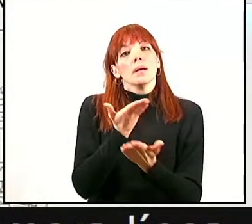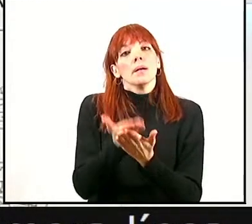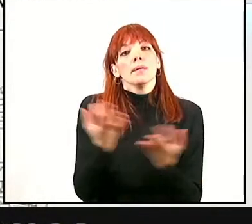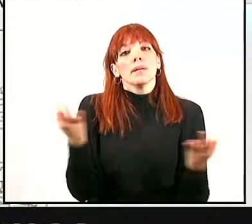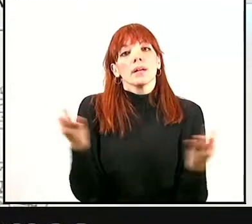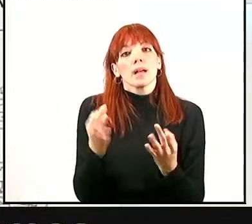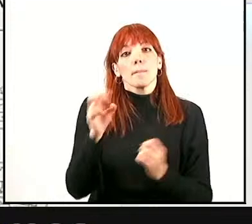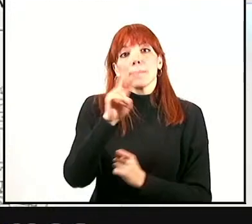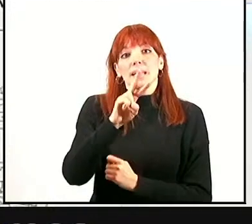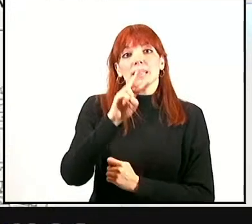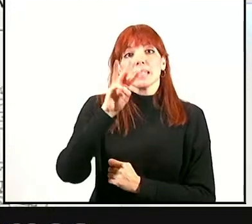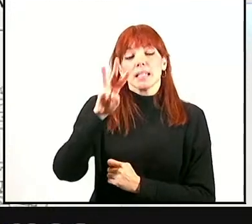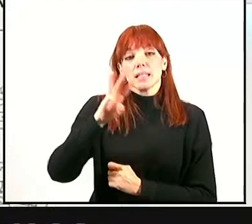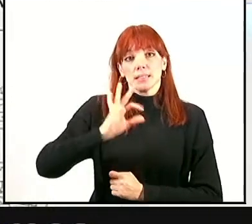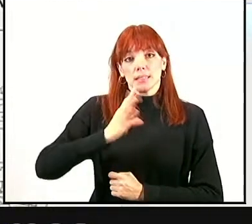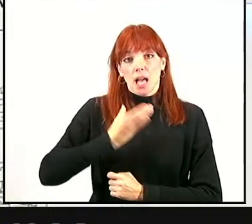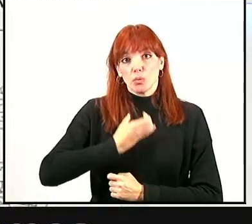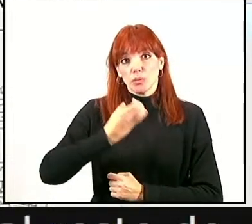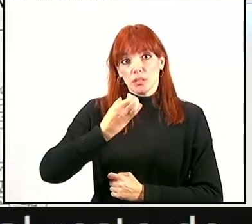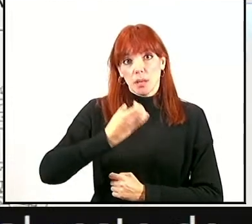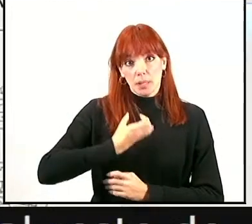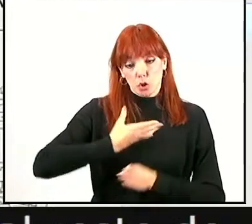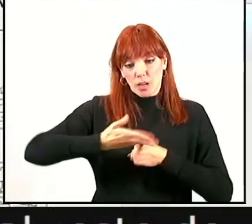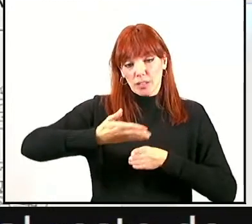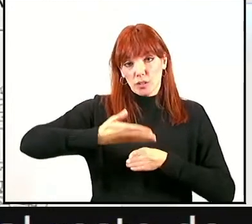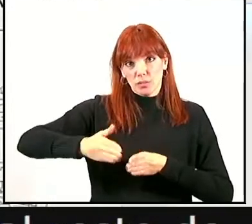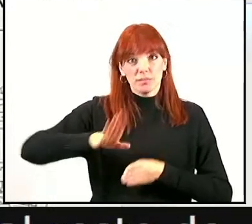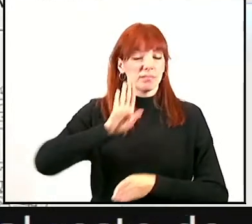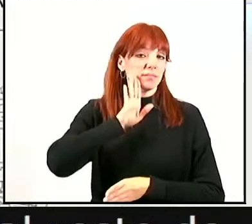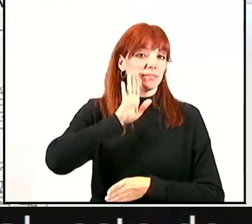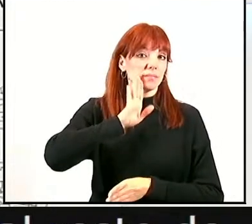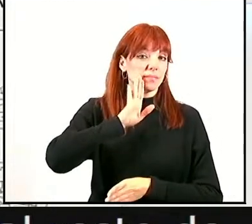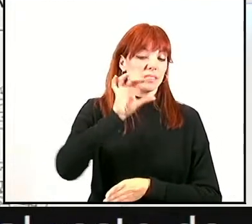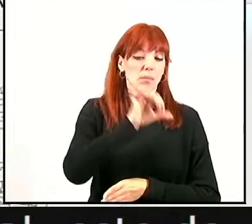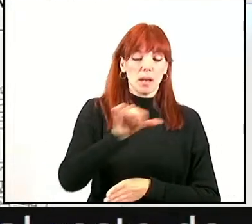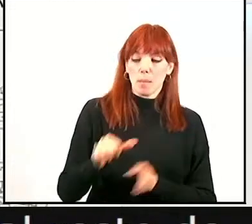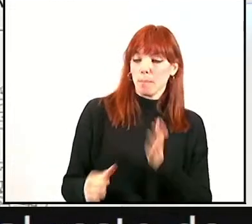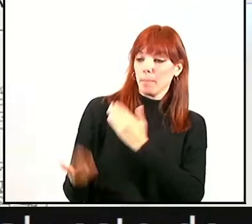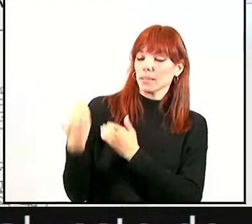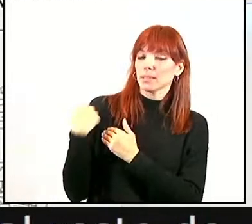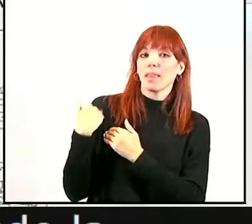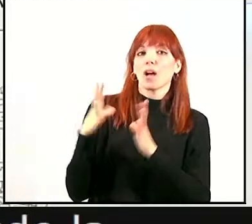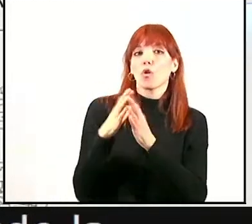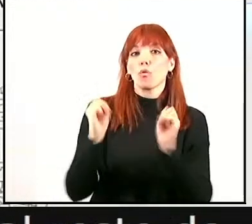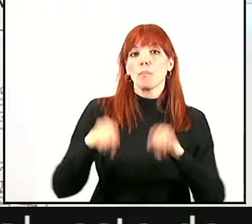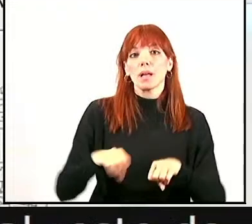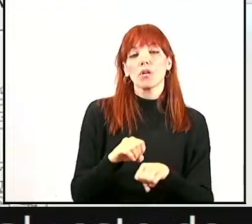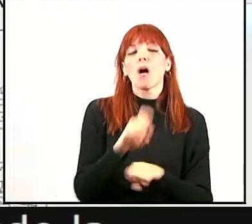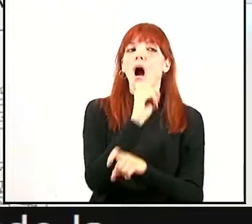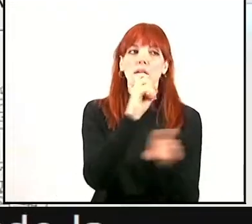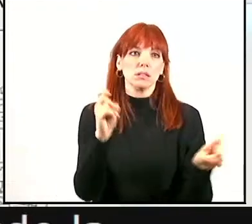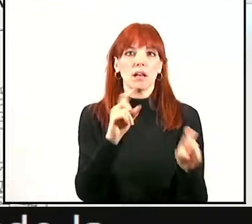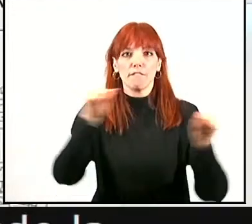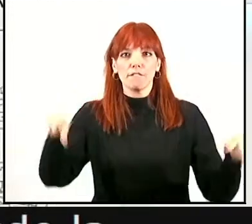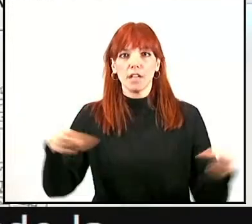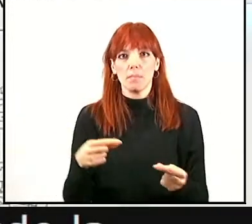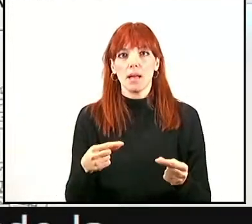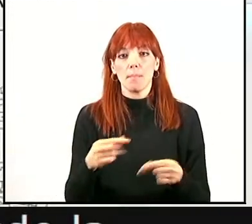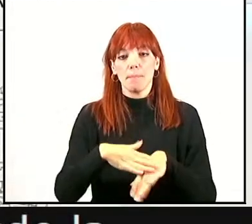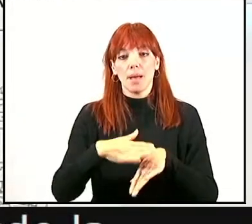23 ayuntamientos que se les mandó desde la semana pasada estos convenios que lo firmen, para que las